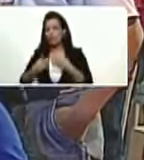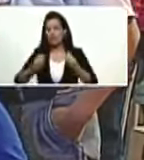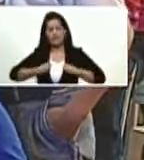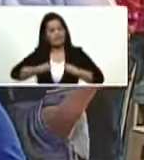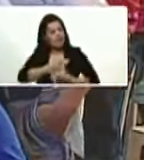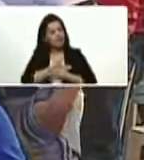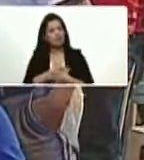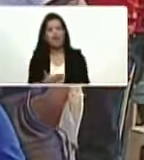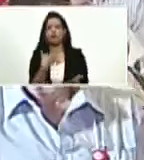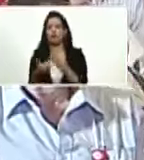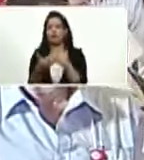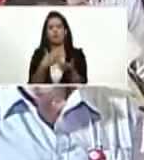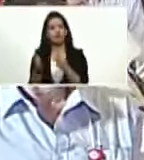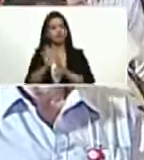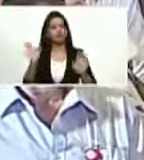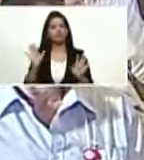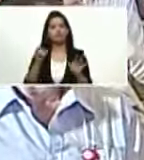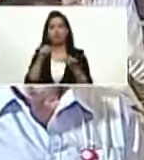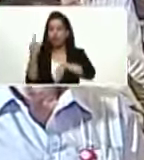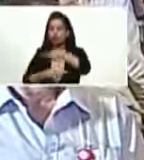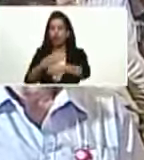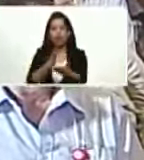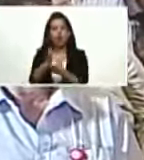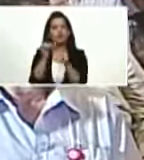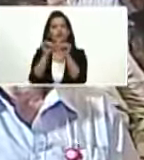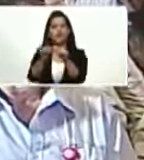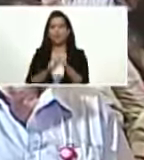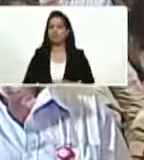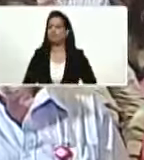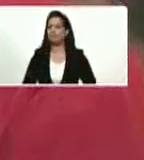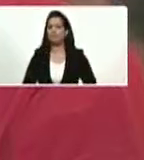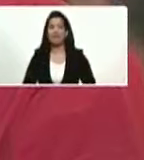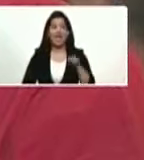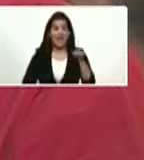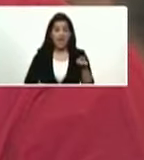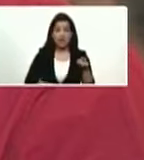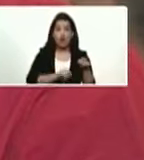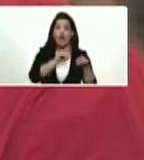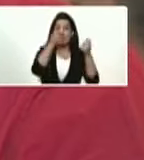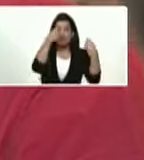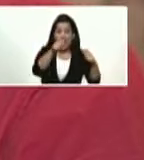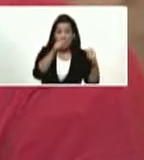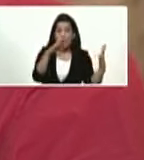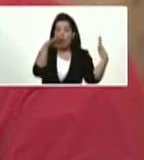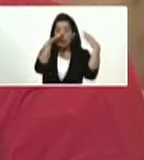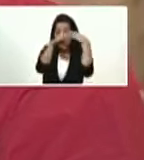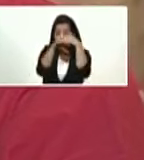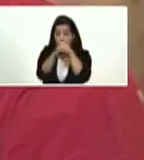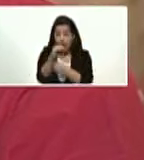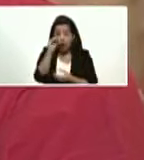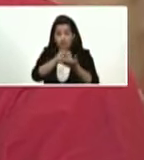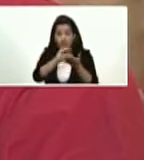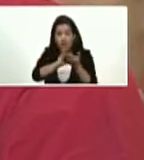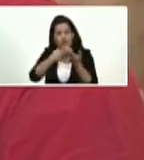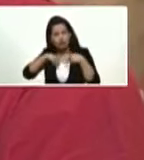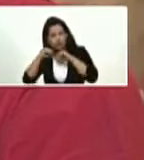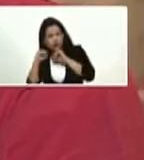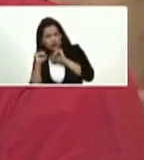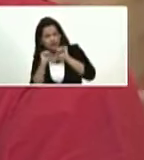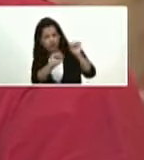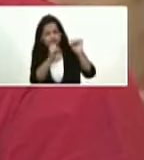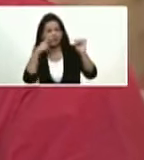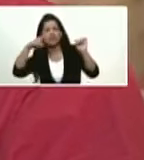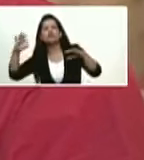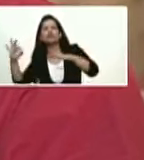de ser necesario. La noche oscura neoliberal amenaza el horizonte. Empujemos el sol para que